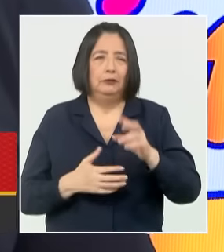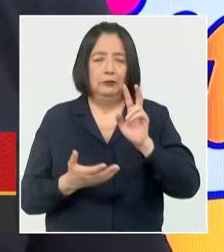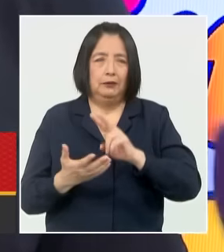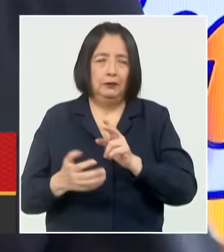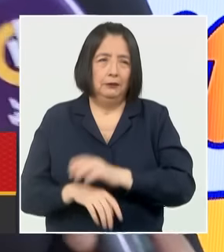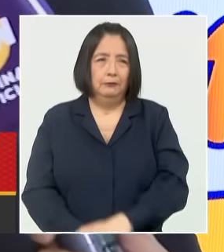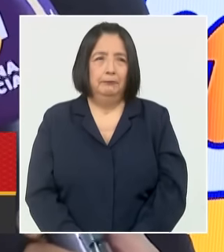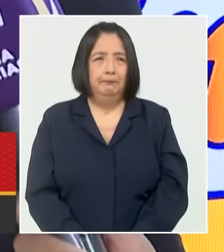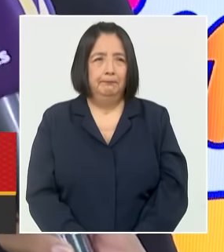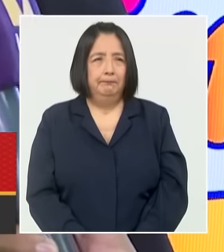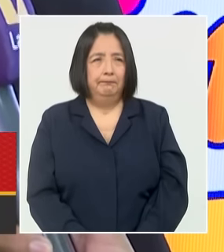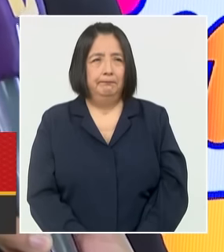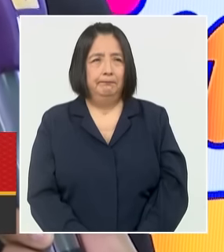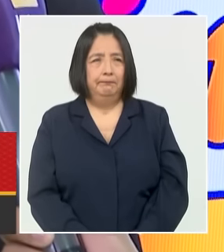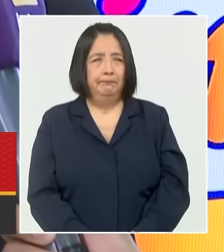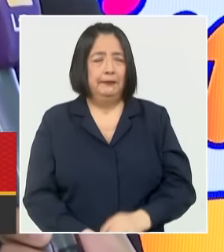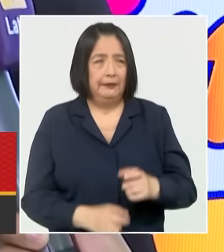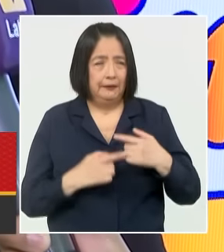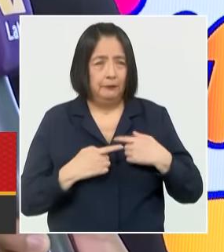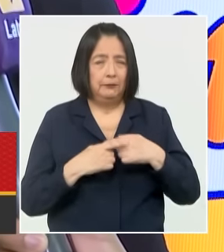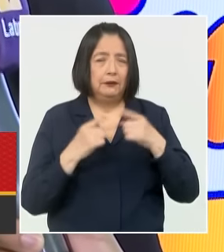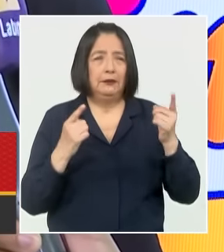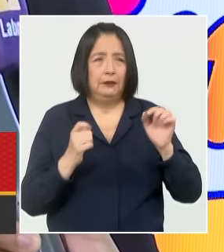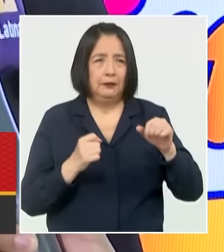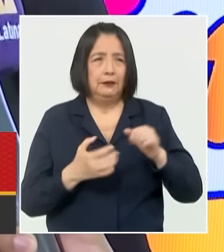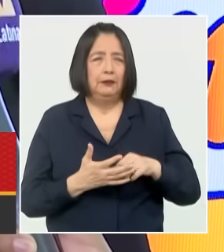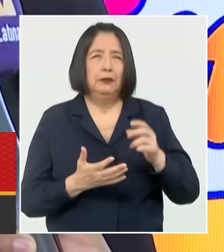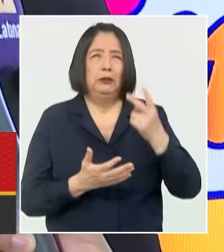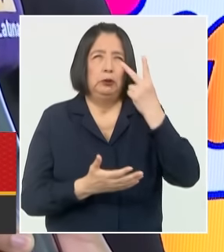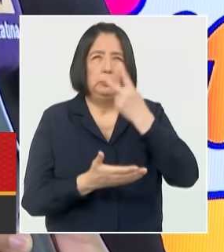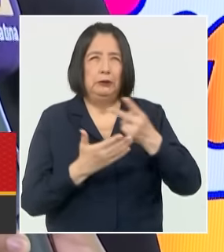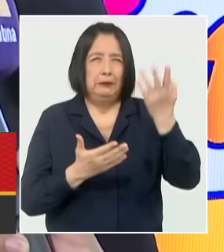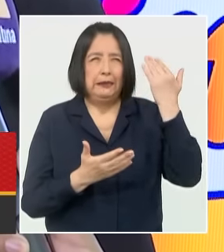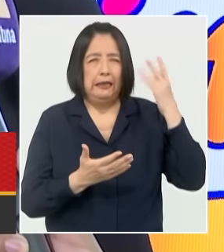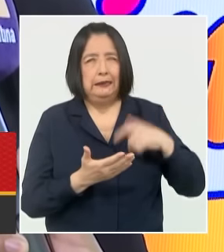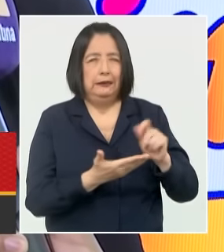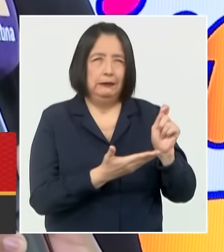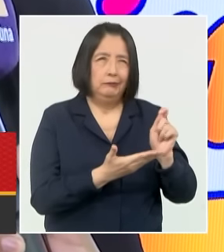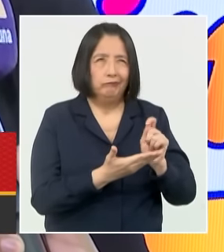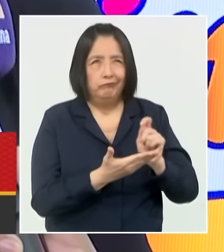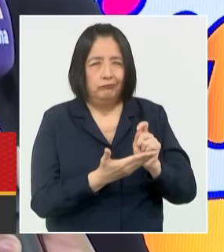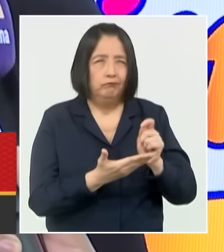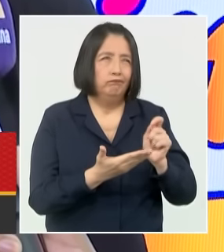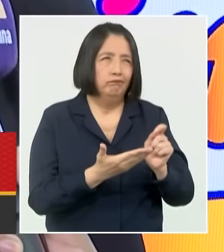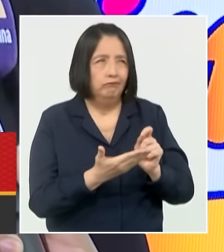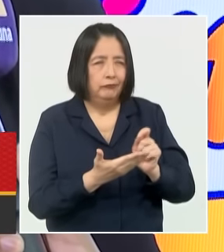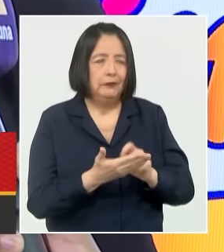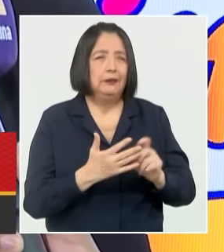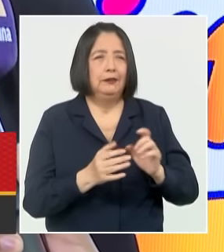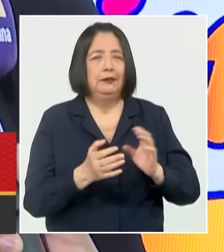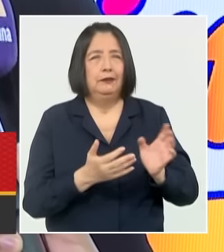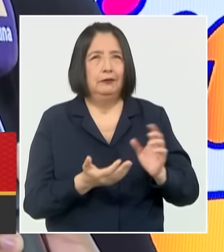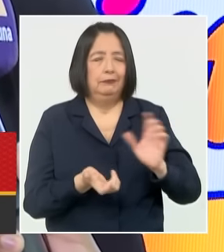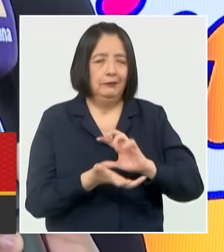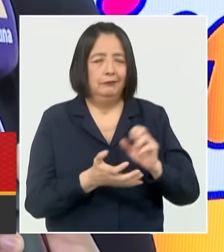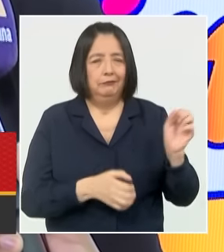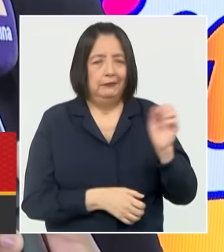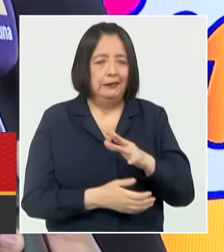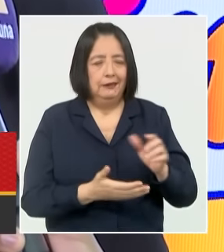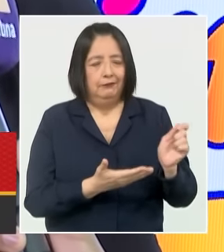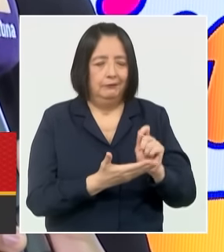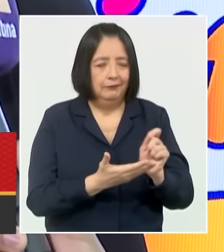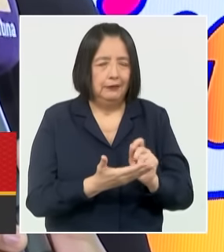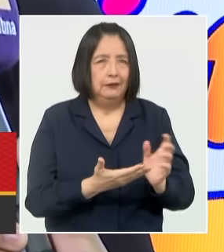cierta parte. De hecho, el mensaje lo empecé 2 semanas antes y estuve escribiéndolo y reescribiéndolo y